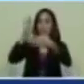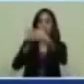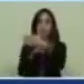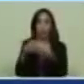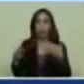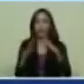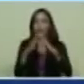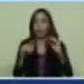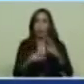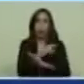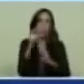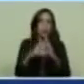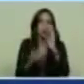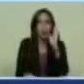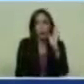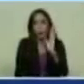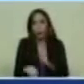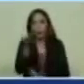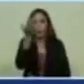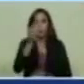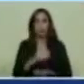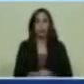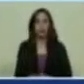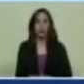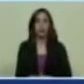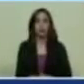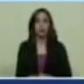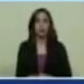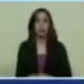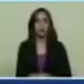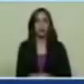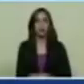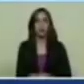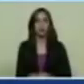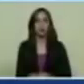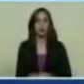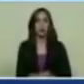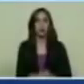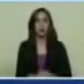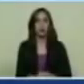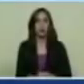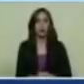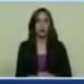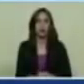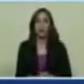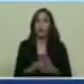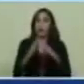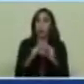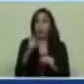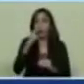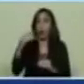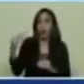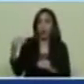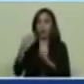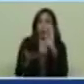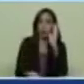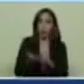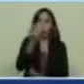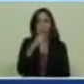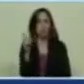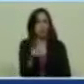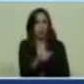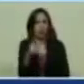es superior de largo al nivel más alto de las tablas antiguas. ¿O